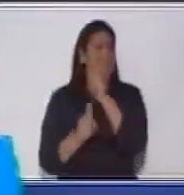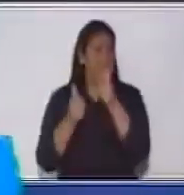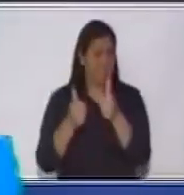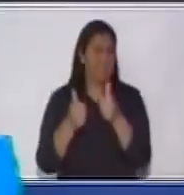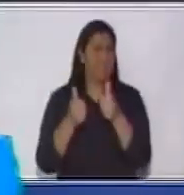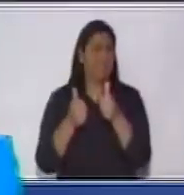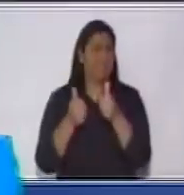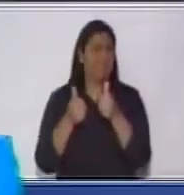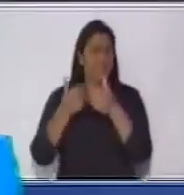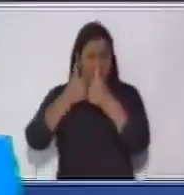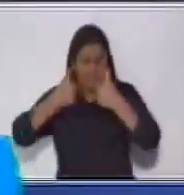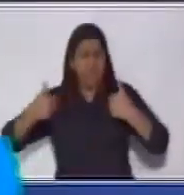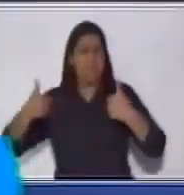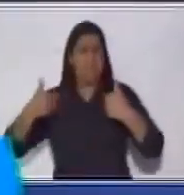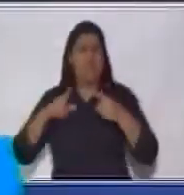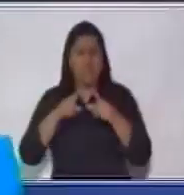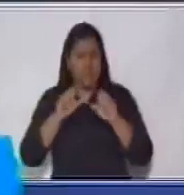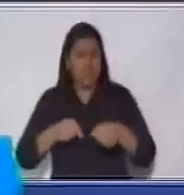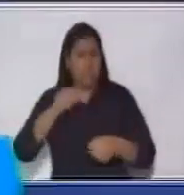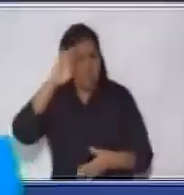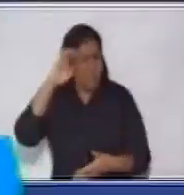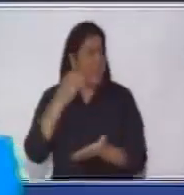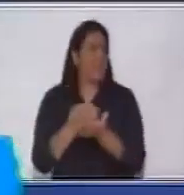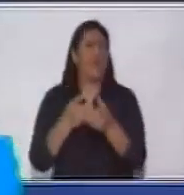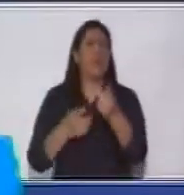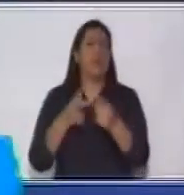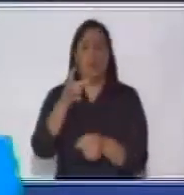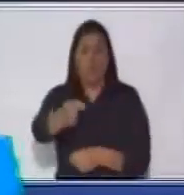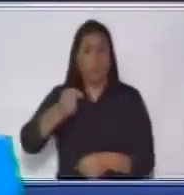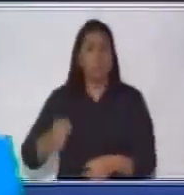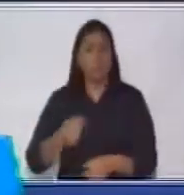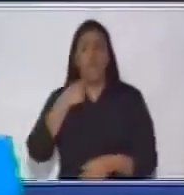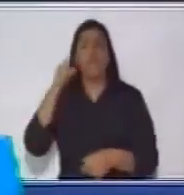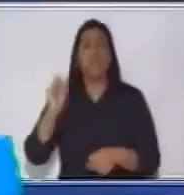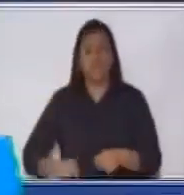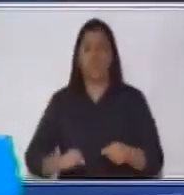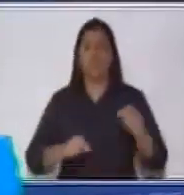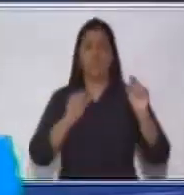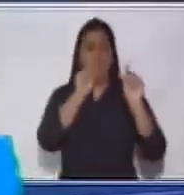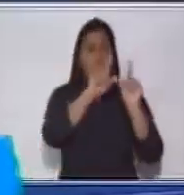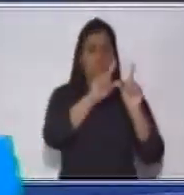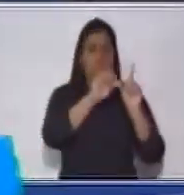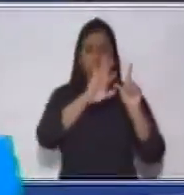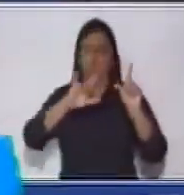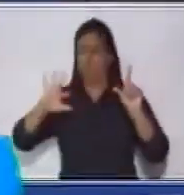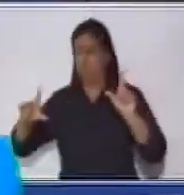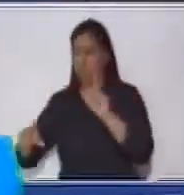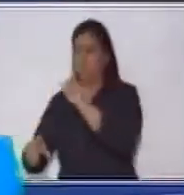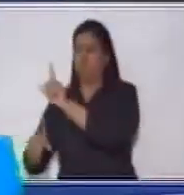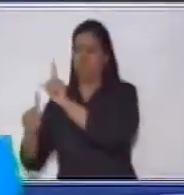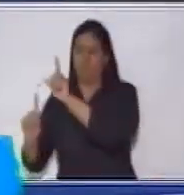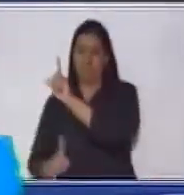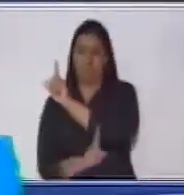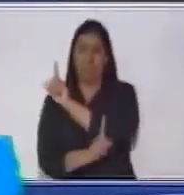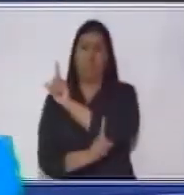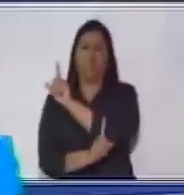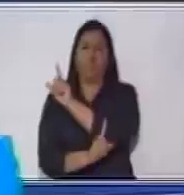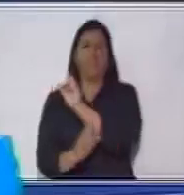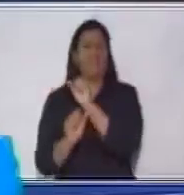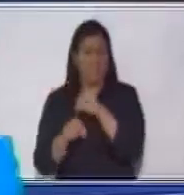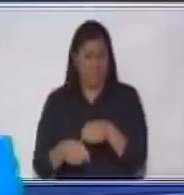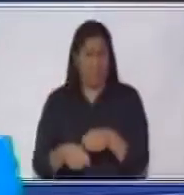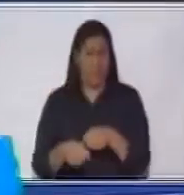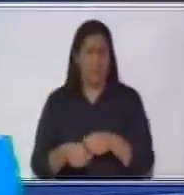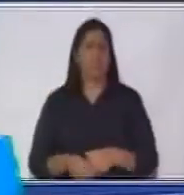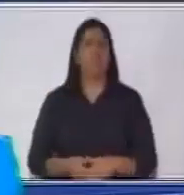se separan las dos letras? ¿O crees tú que es obligatorio que se unan? Al momento que estamos separando tanto en sílabas